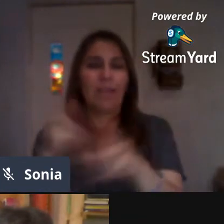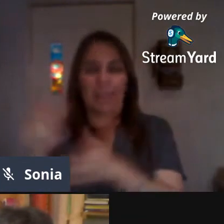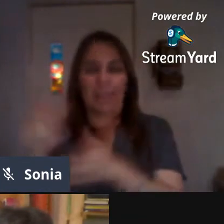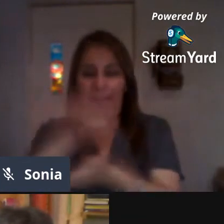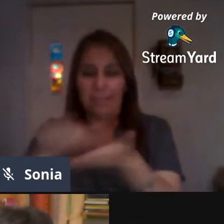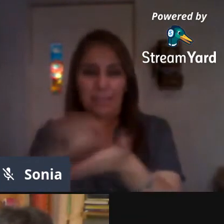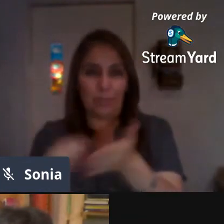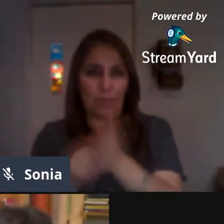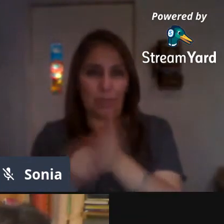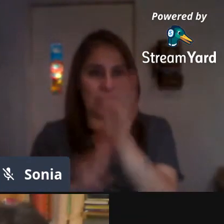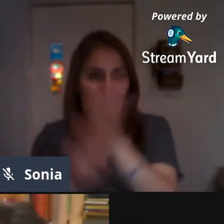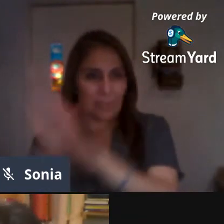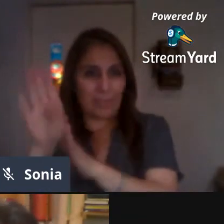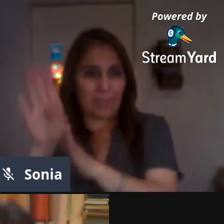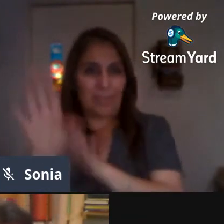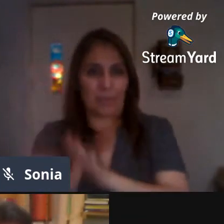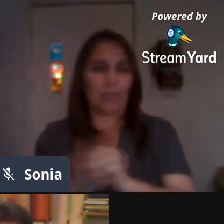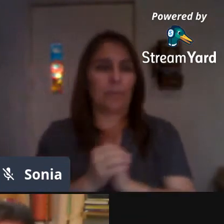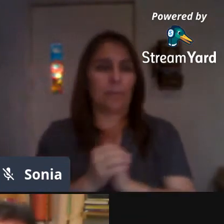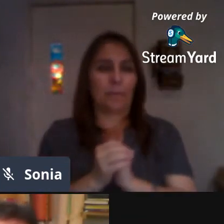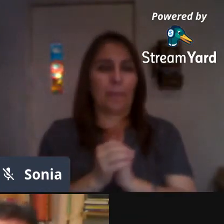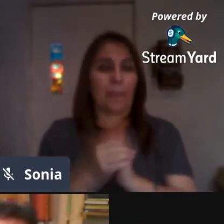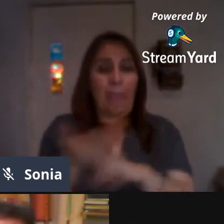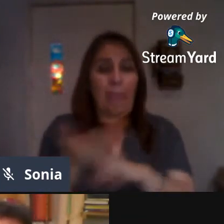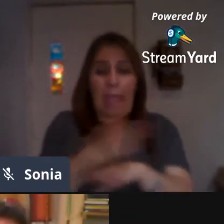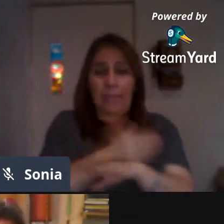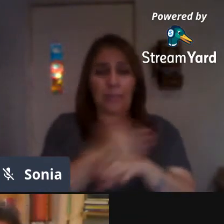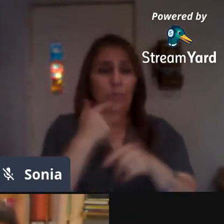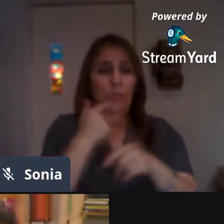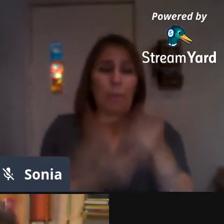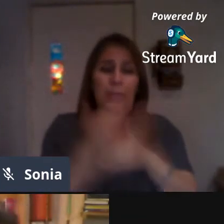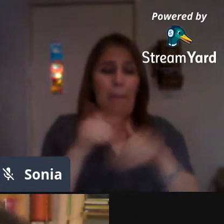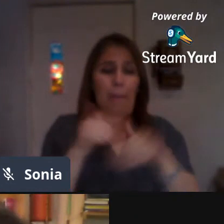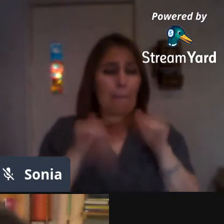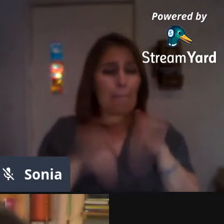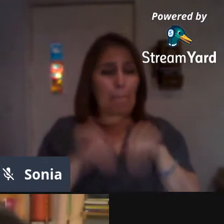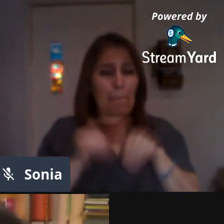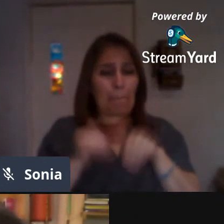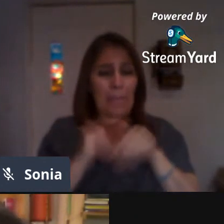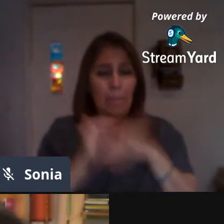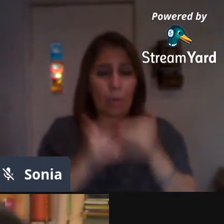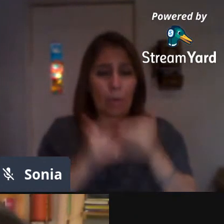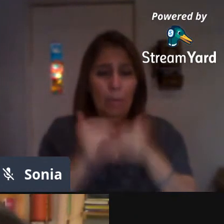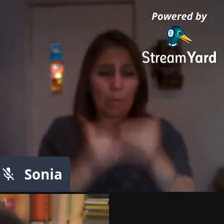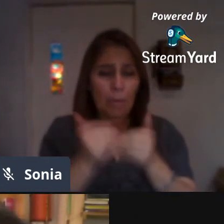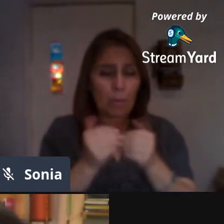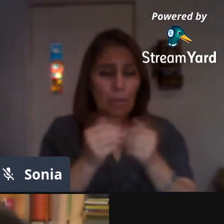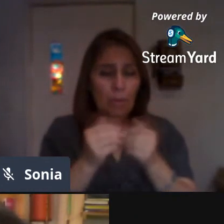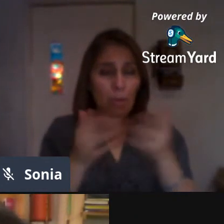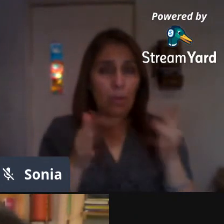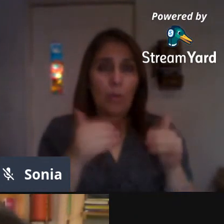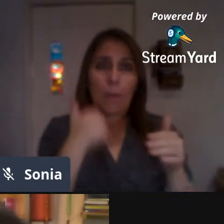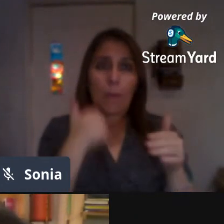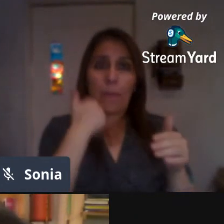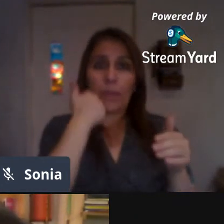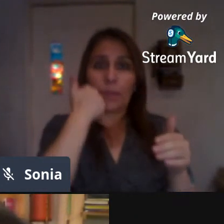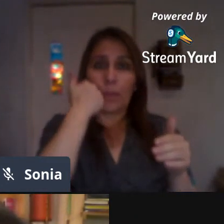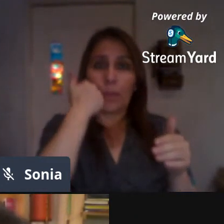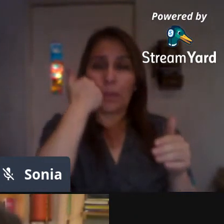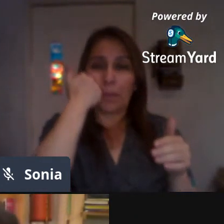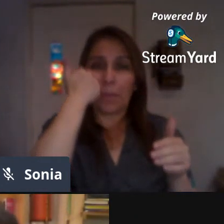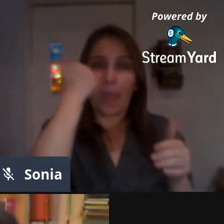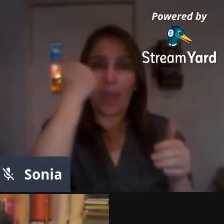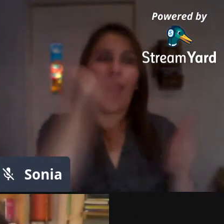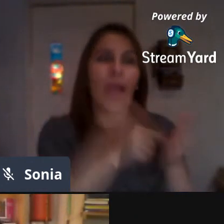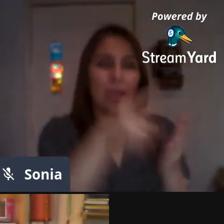ni las sentí ni las comprendí ni las dimensiones como hoy en este momento que nos han devuelto a la guerra